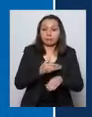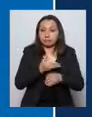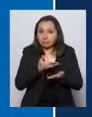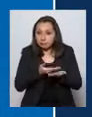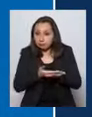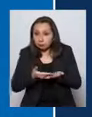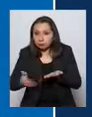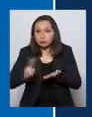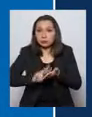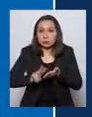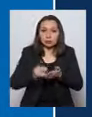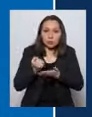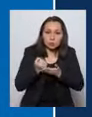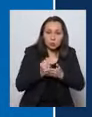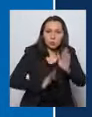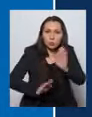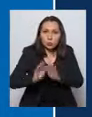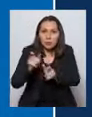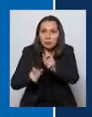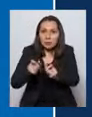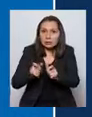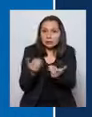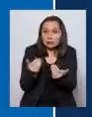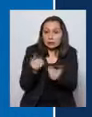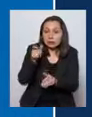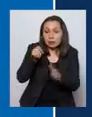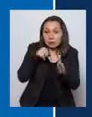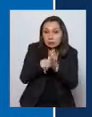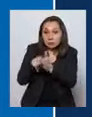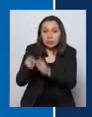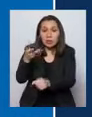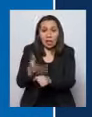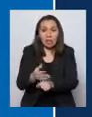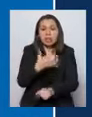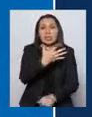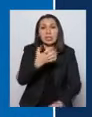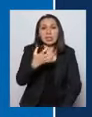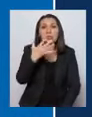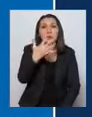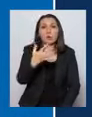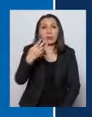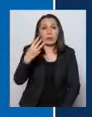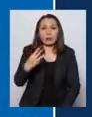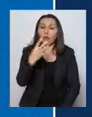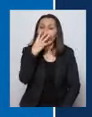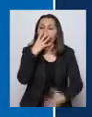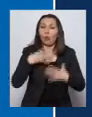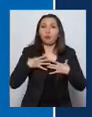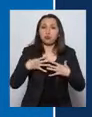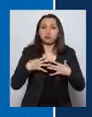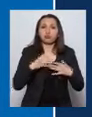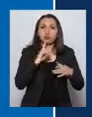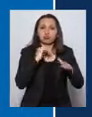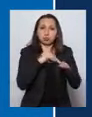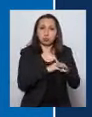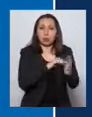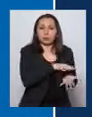tratamiento de los pacientes que lo requieran 553 ventiladores disponibles